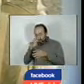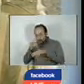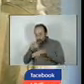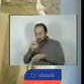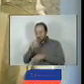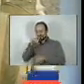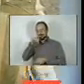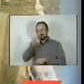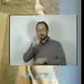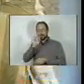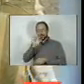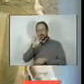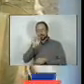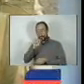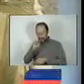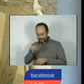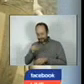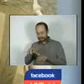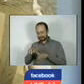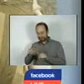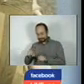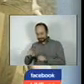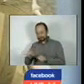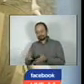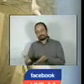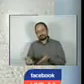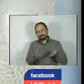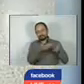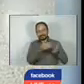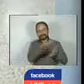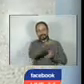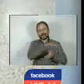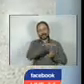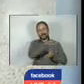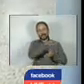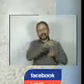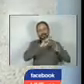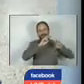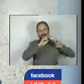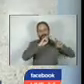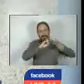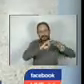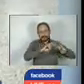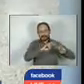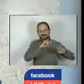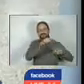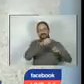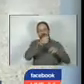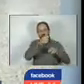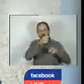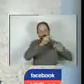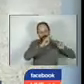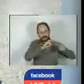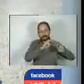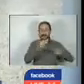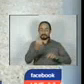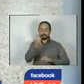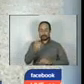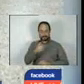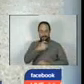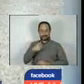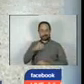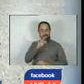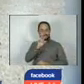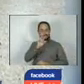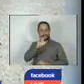las piezas fueron incautadas y trasladadas al Departamento de Sustancias del Centro de Investigación Forense. El ministro Villatoro asegura que